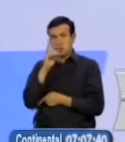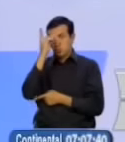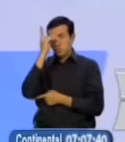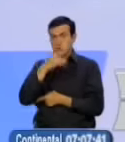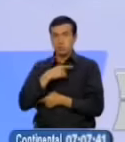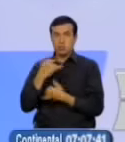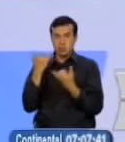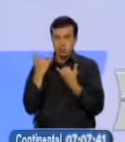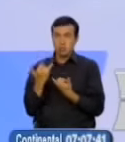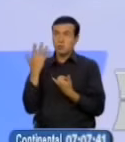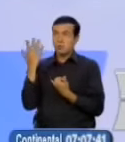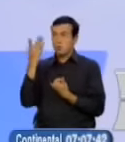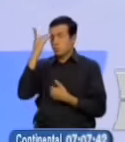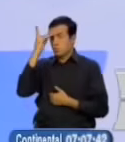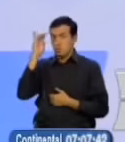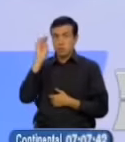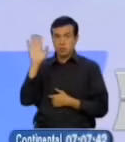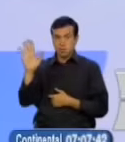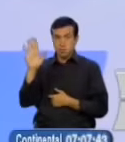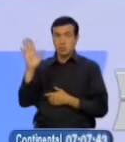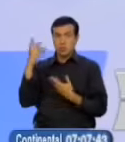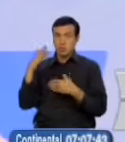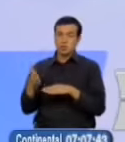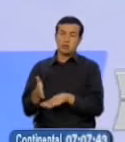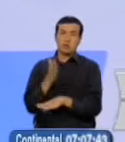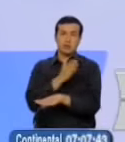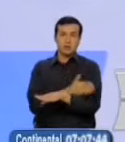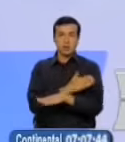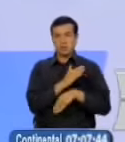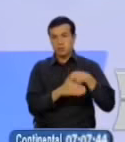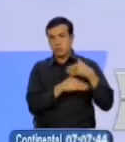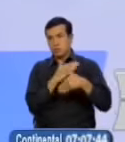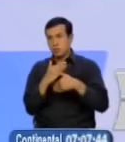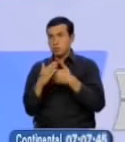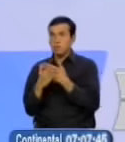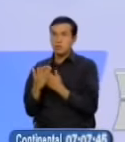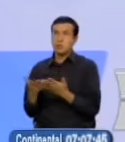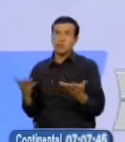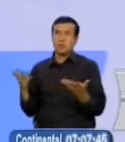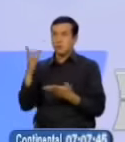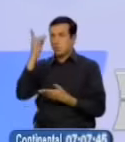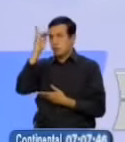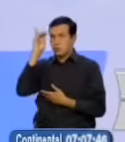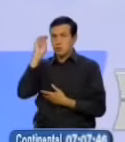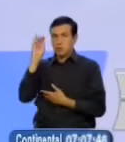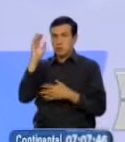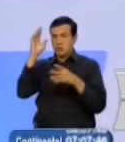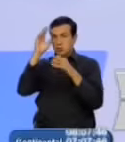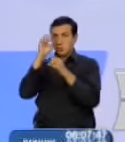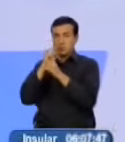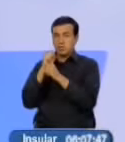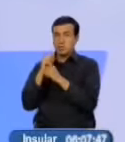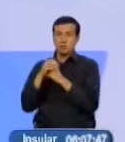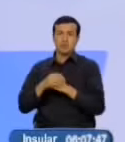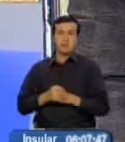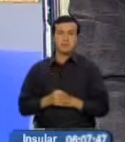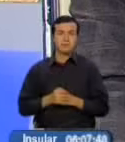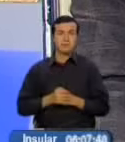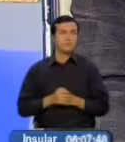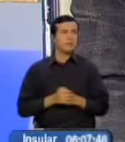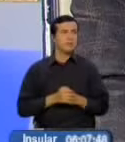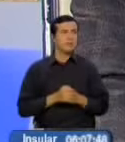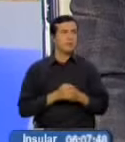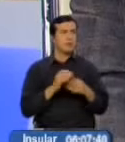hoy está tomando son las decisiones que hace años se habrían acusado como las decisiones de la larga noche neoliberal. Apoyar no es lo mismo que